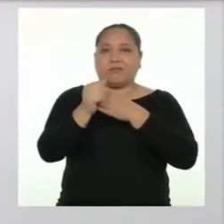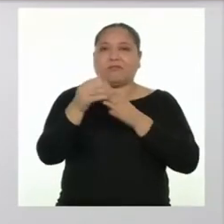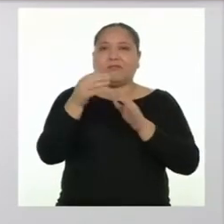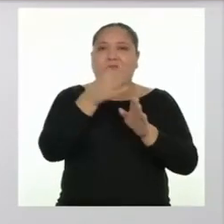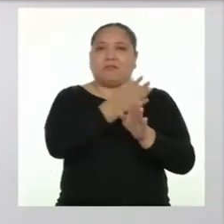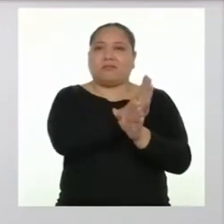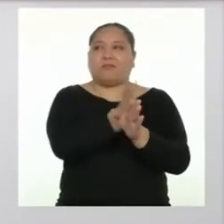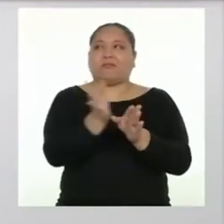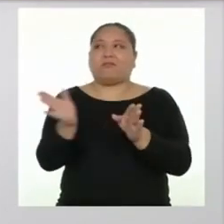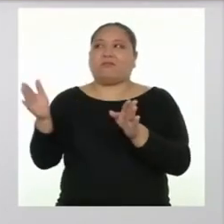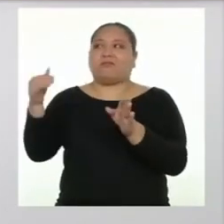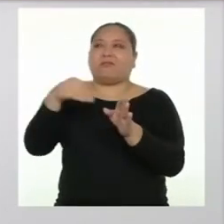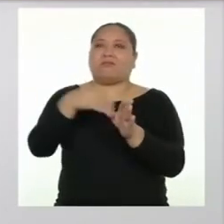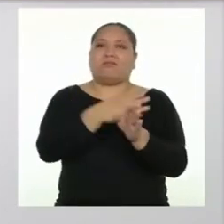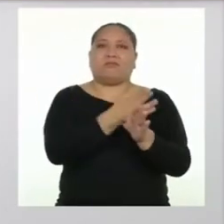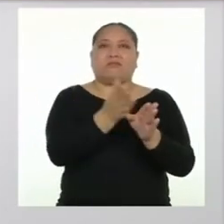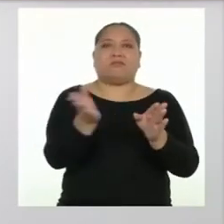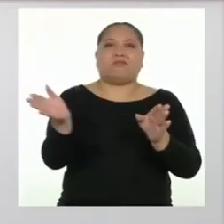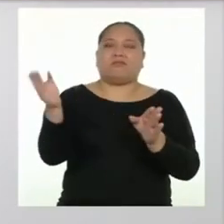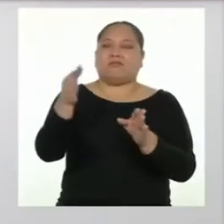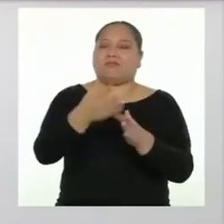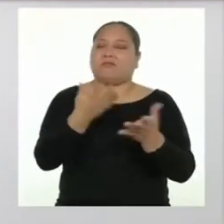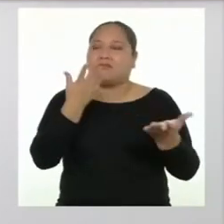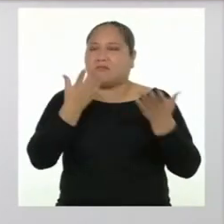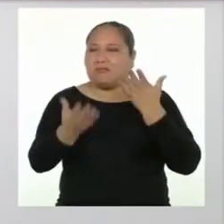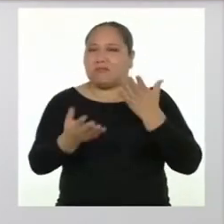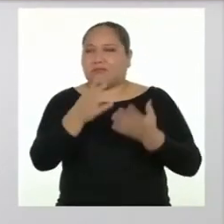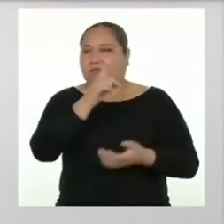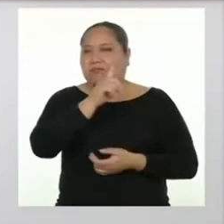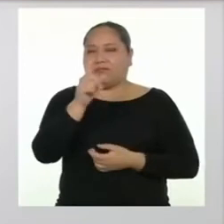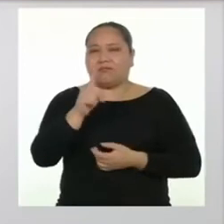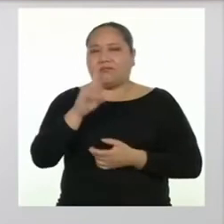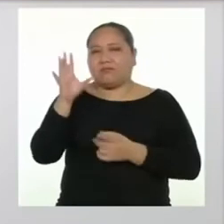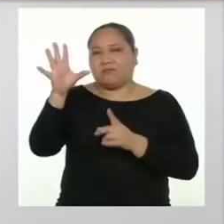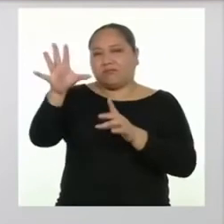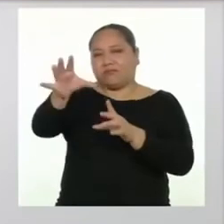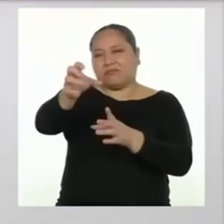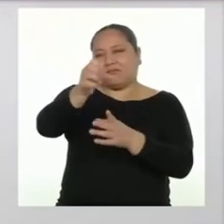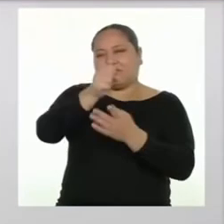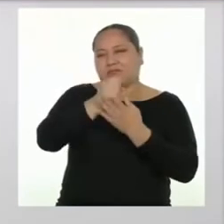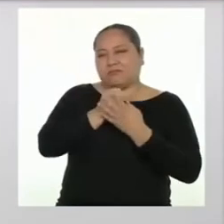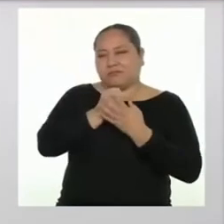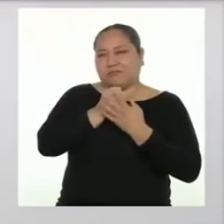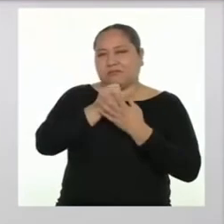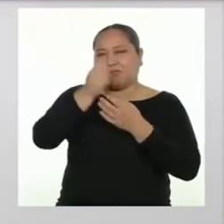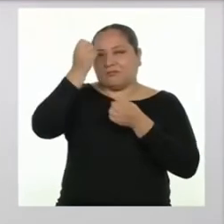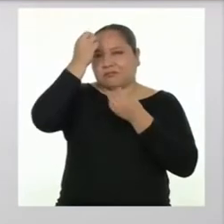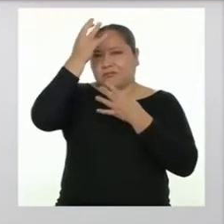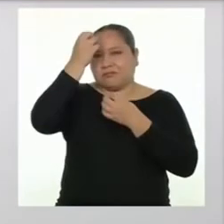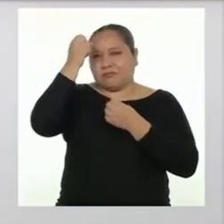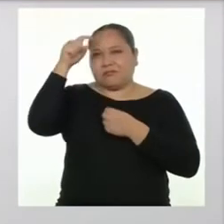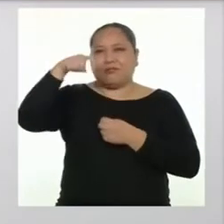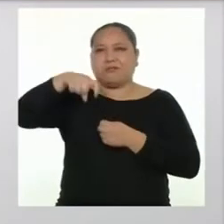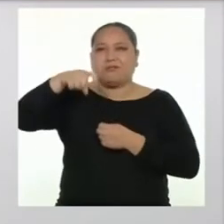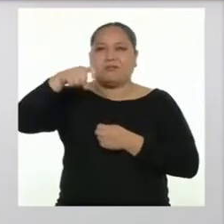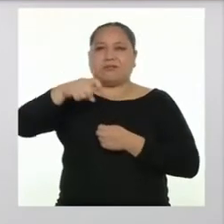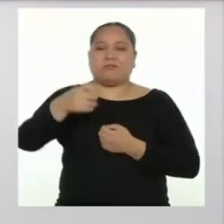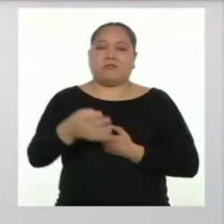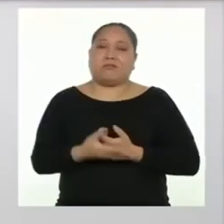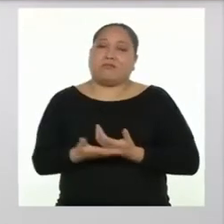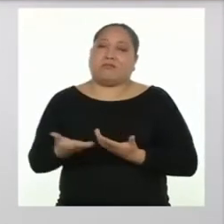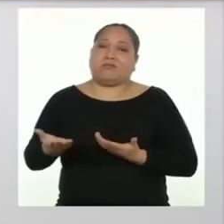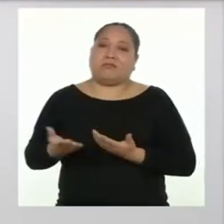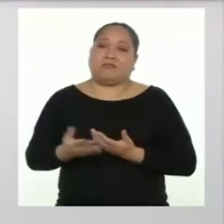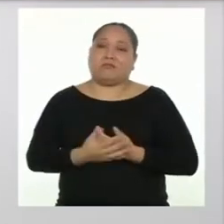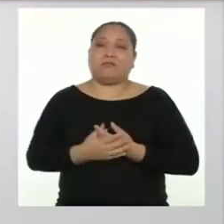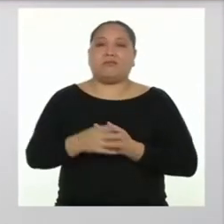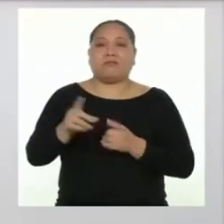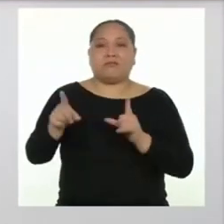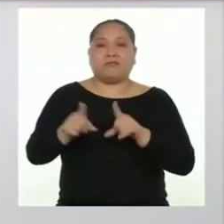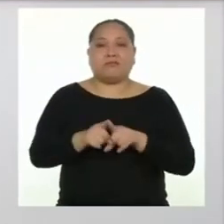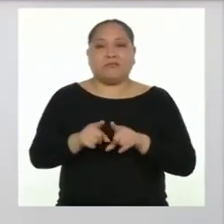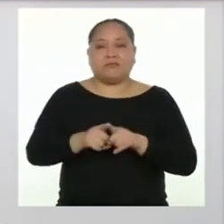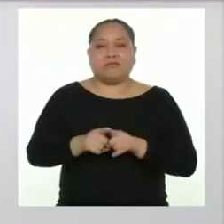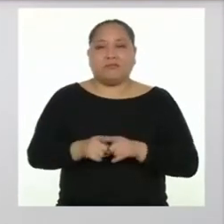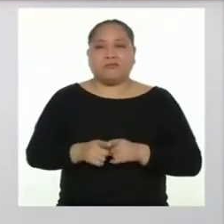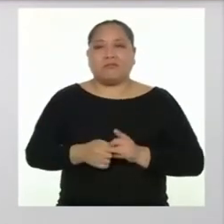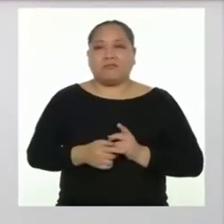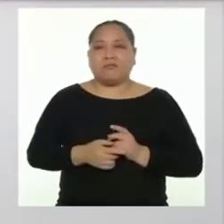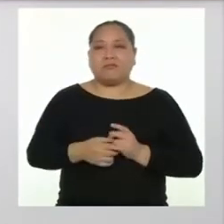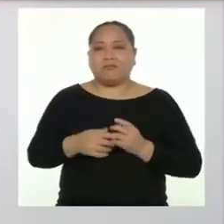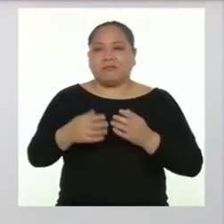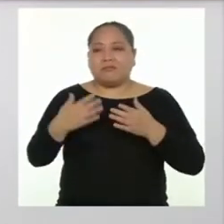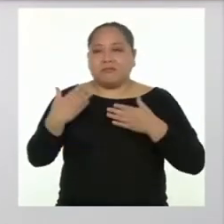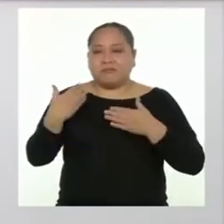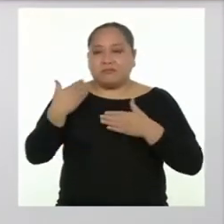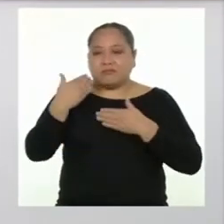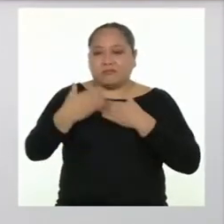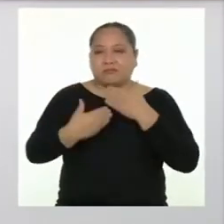podríamos irnos por las ramas y es probable que no obtengamos la información que buscamos. Y, obviamente, también